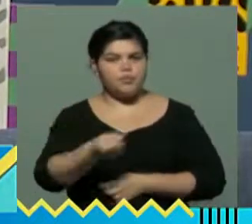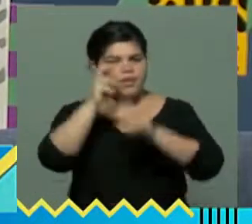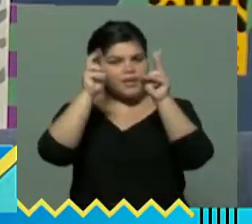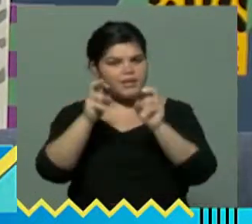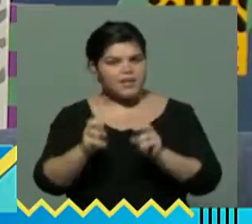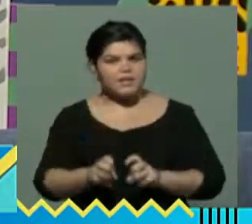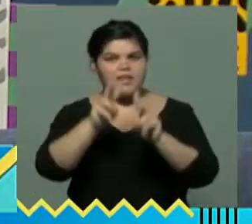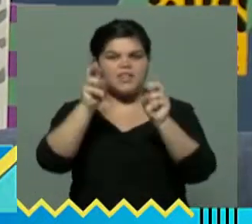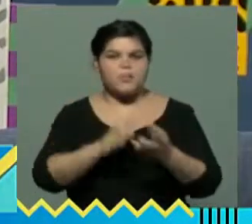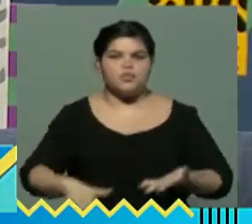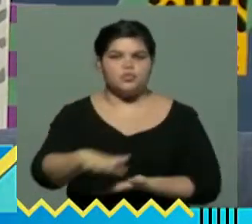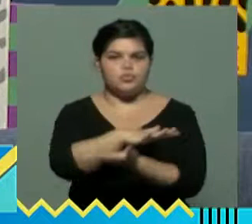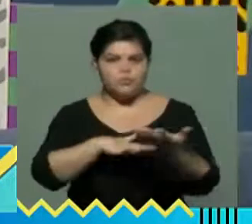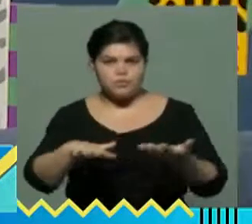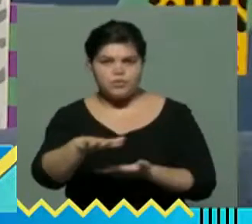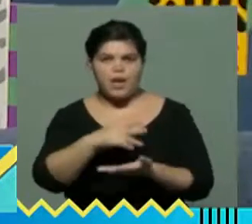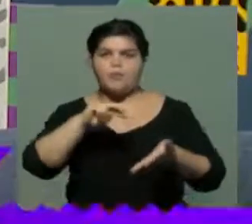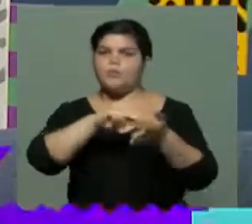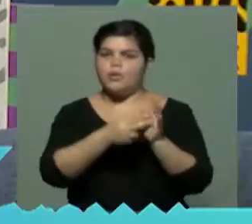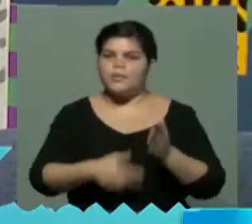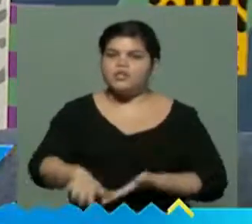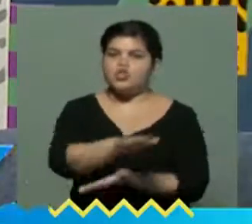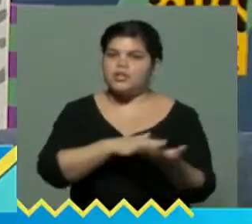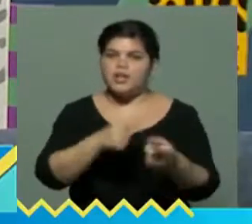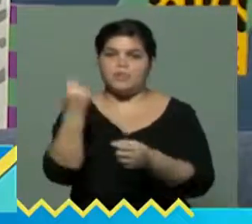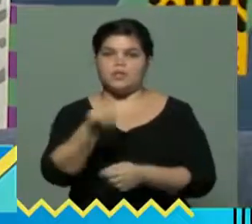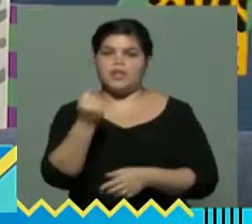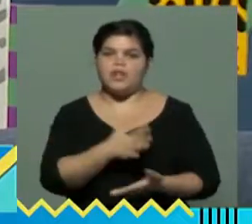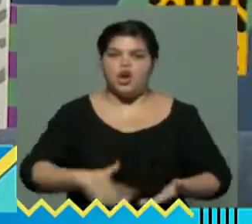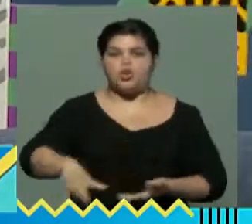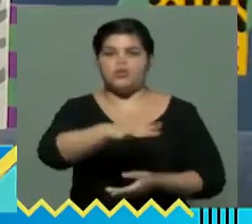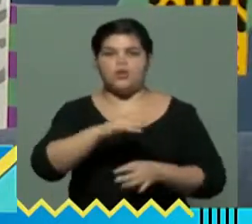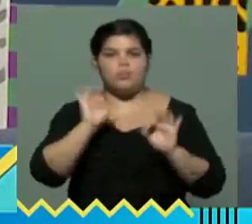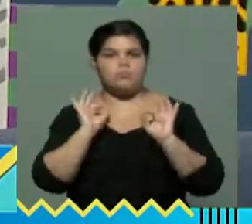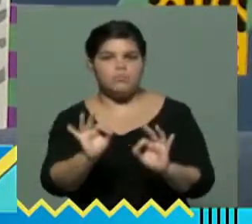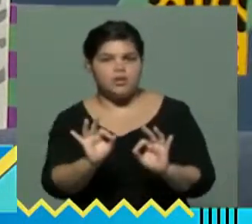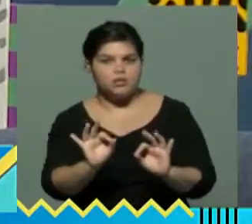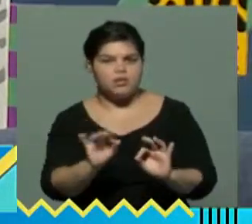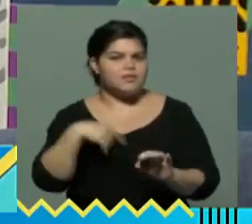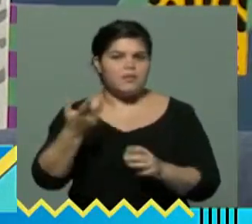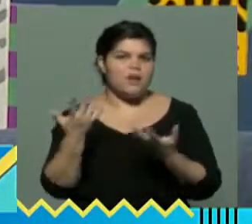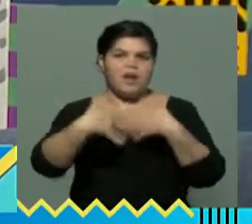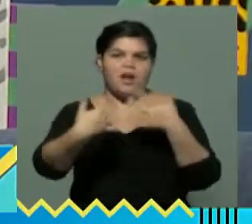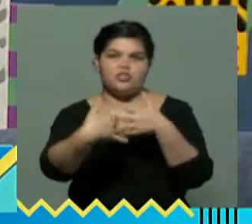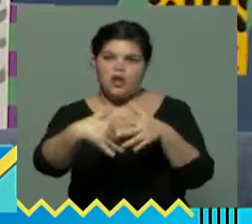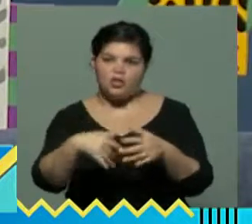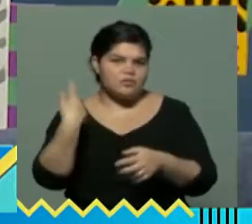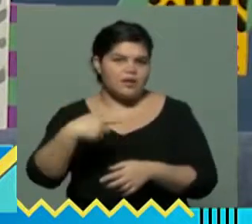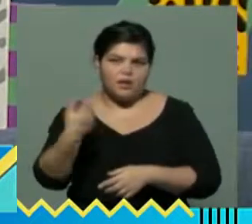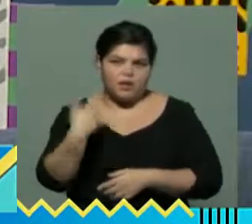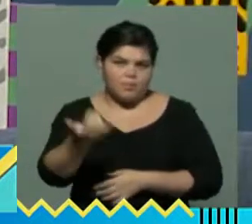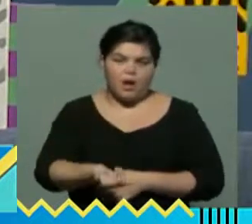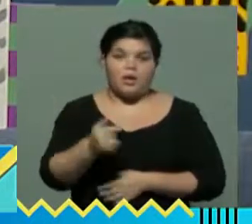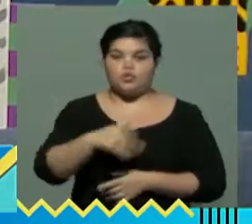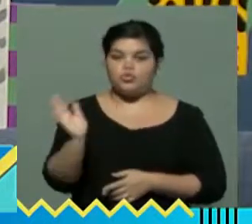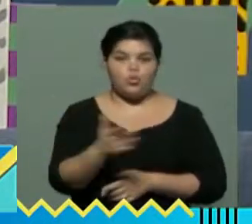hablamos de cuestiones sociales, de problemáticas sociales, hay que analizar el contexto completo, porque una cosa siempre tiene que ver con la otra. Por eso, cuando todos